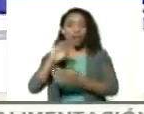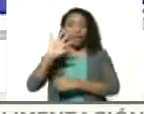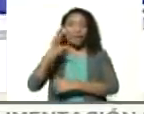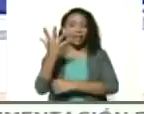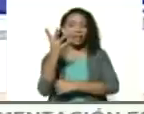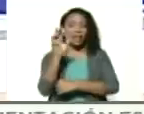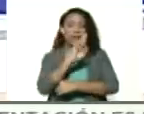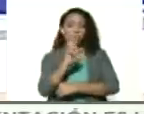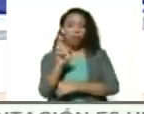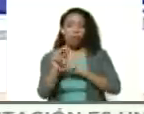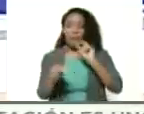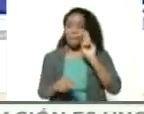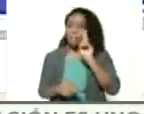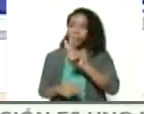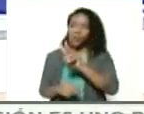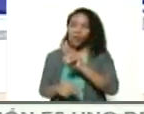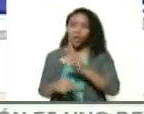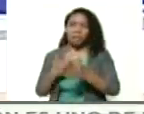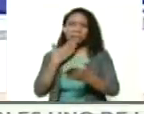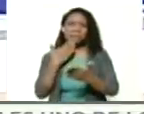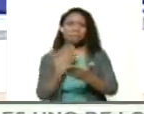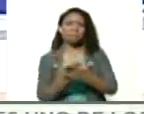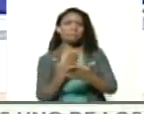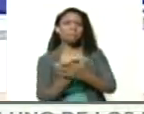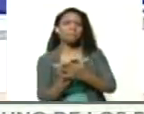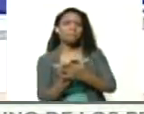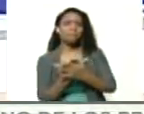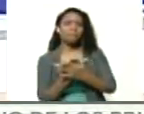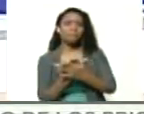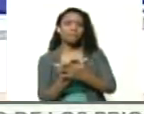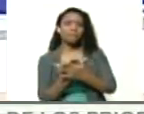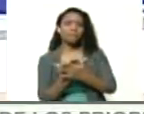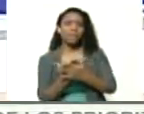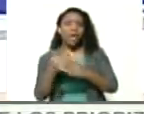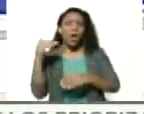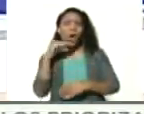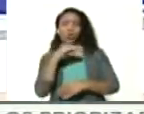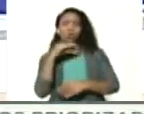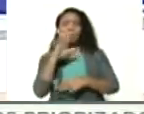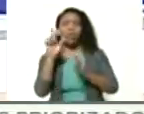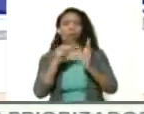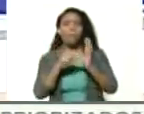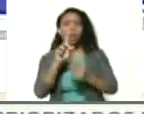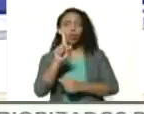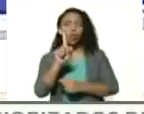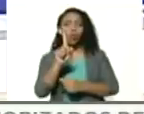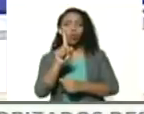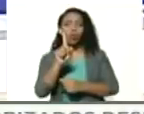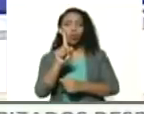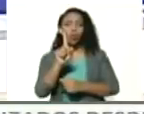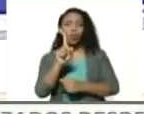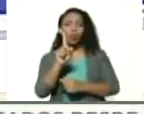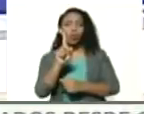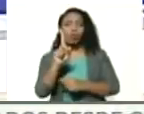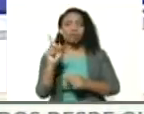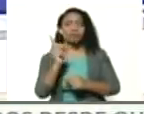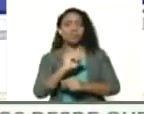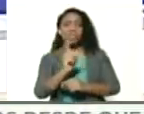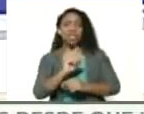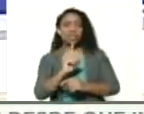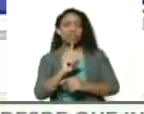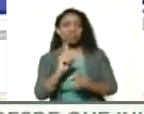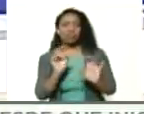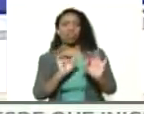República, exigiendo en octubre de 2001, sin ton ni